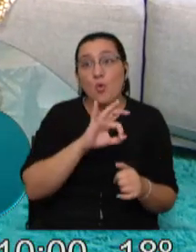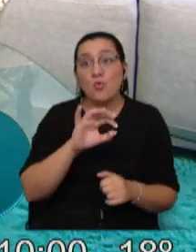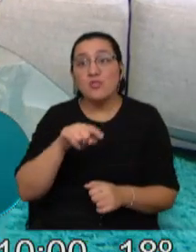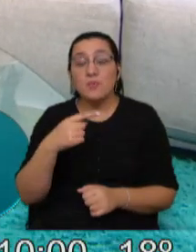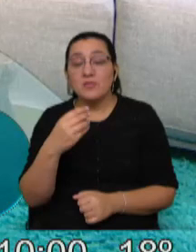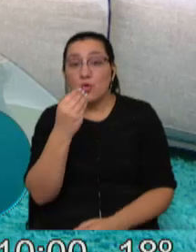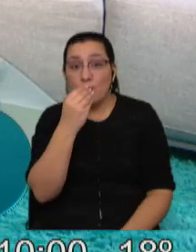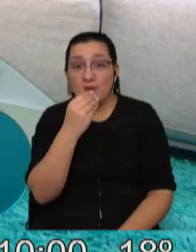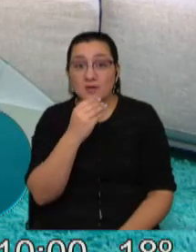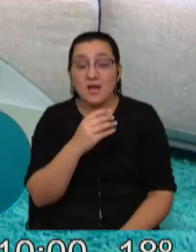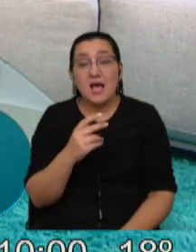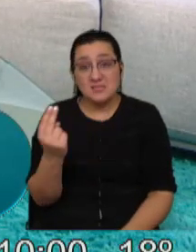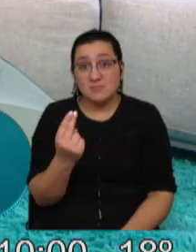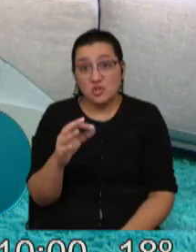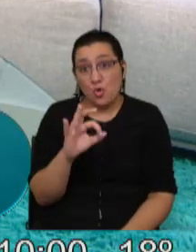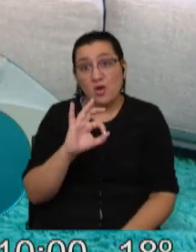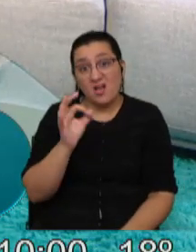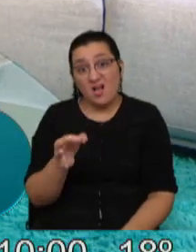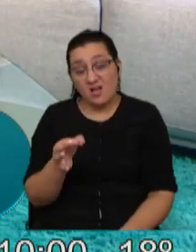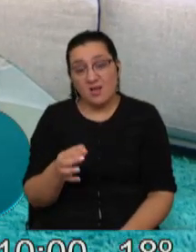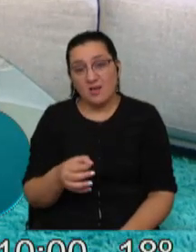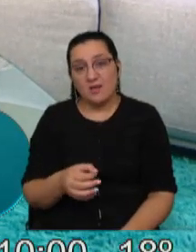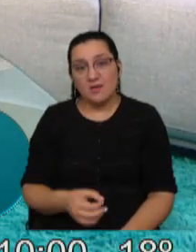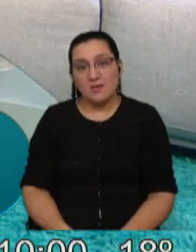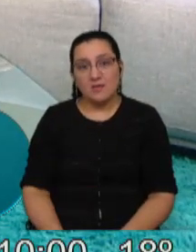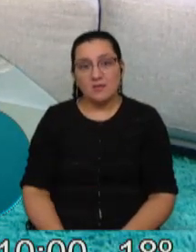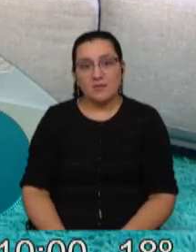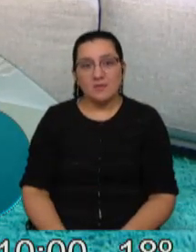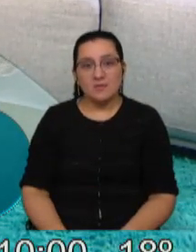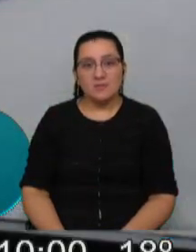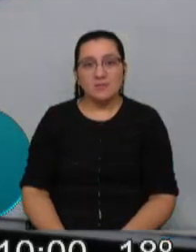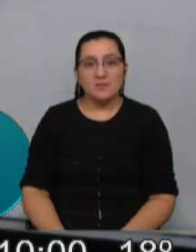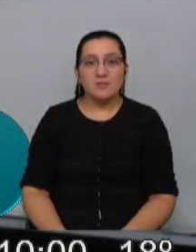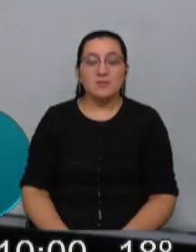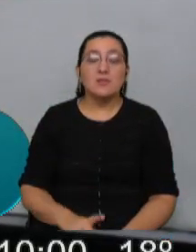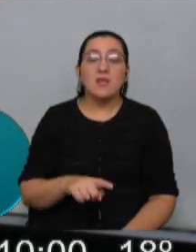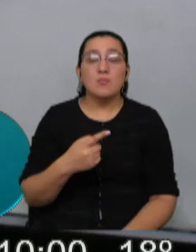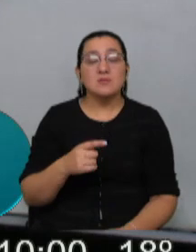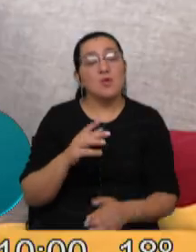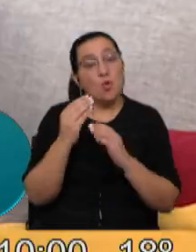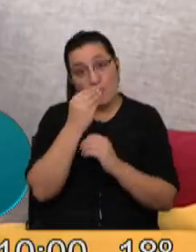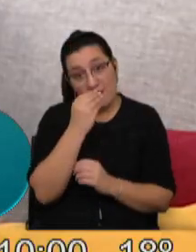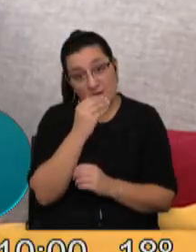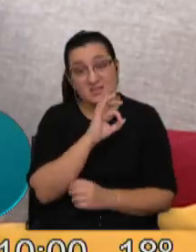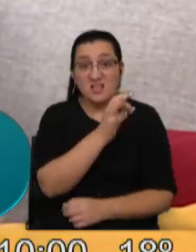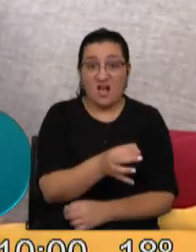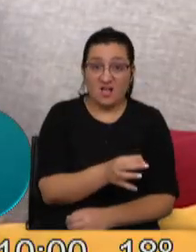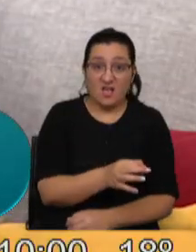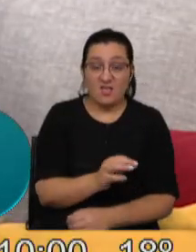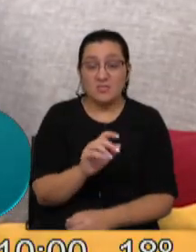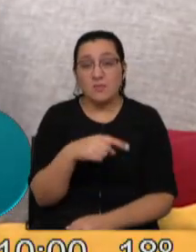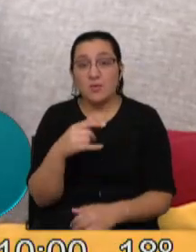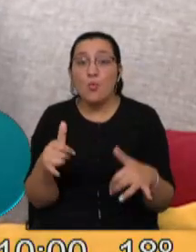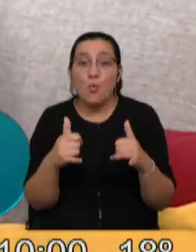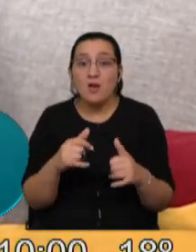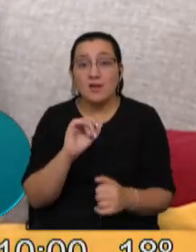querer orinar o defecar. Los perros no entienden después mucho. Después de jugar, de dormir después y de comer. Después de comer, después de jugar y después